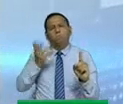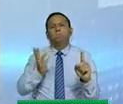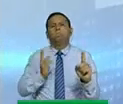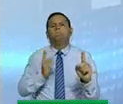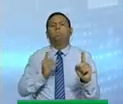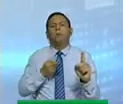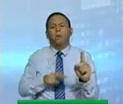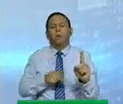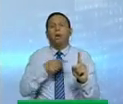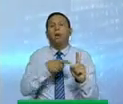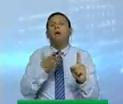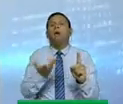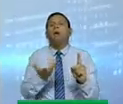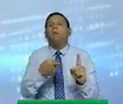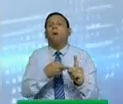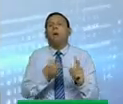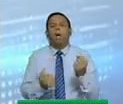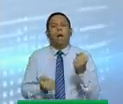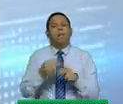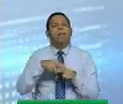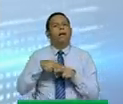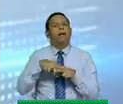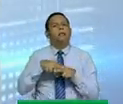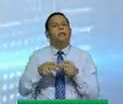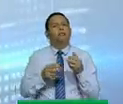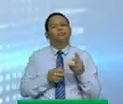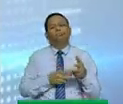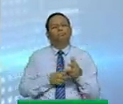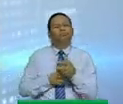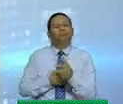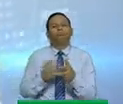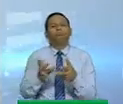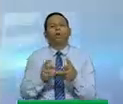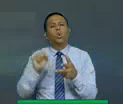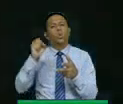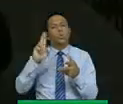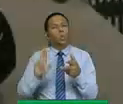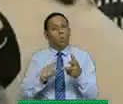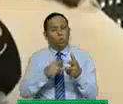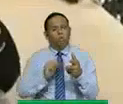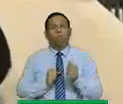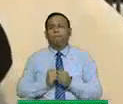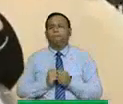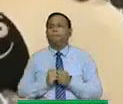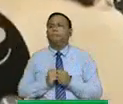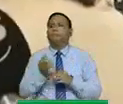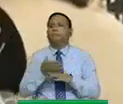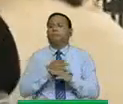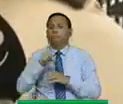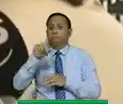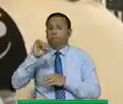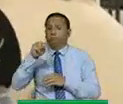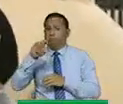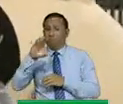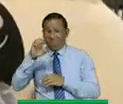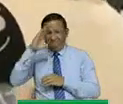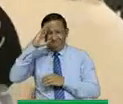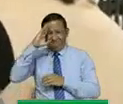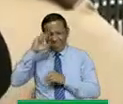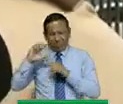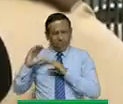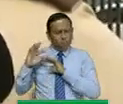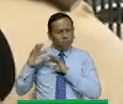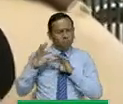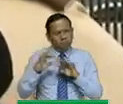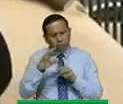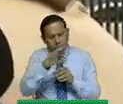se movilizaba en un taxi por el sector del suburbio. Ya DINASED establecerá toda la